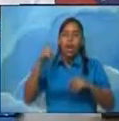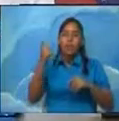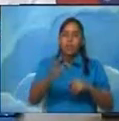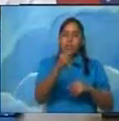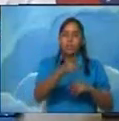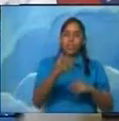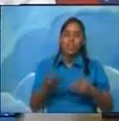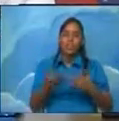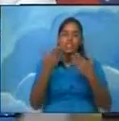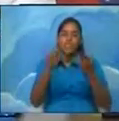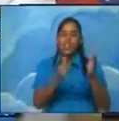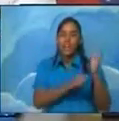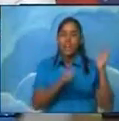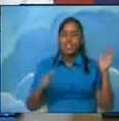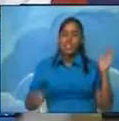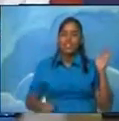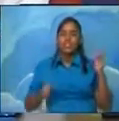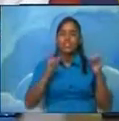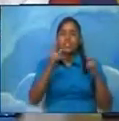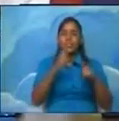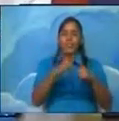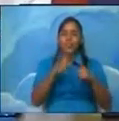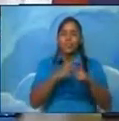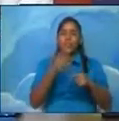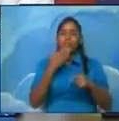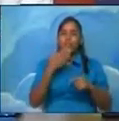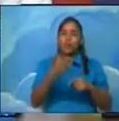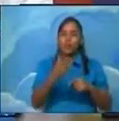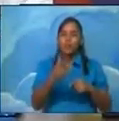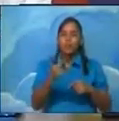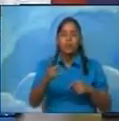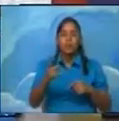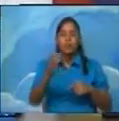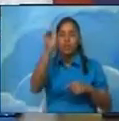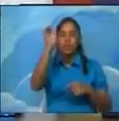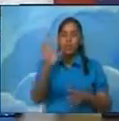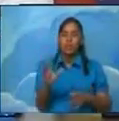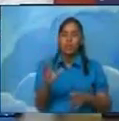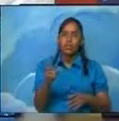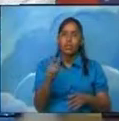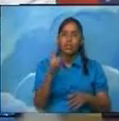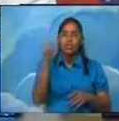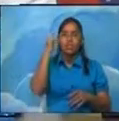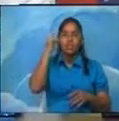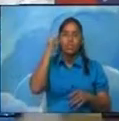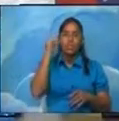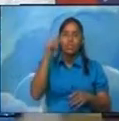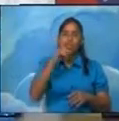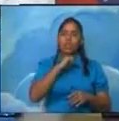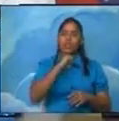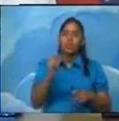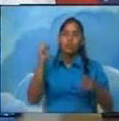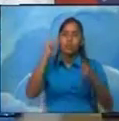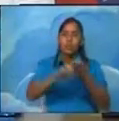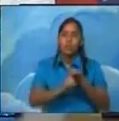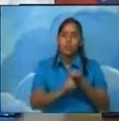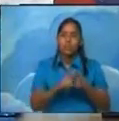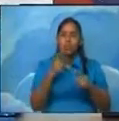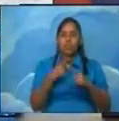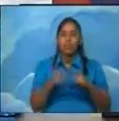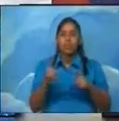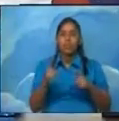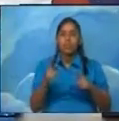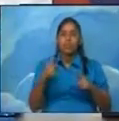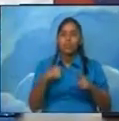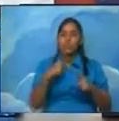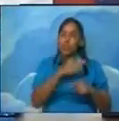se entregan al Señor y entonces le piden permiso al pastor. Pastor, mire, usted sabe que esta es mi esposa, pero yo quiero, como